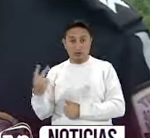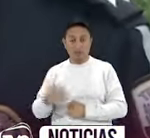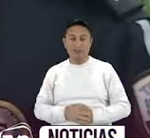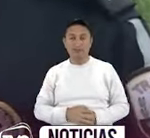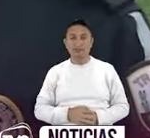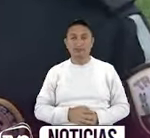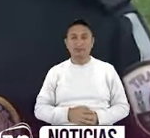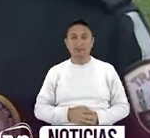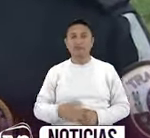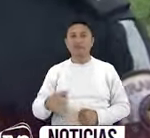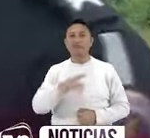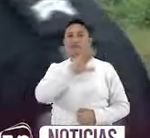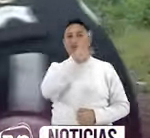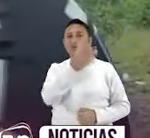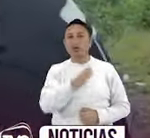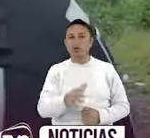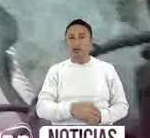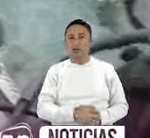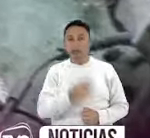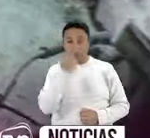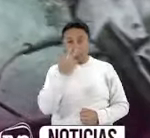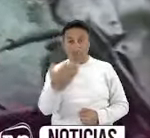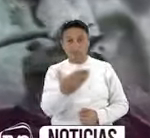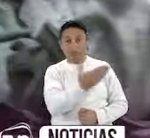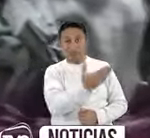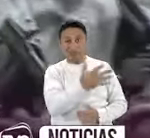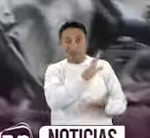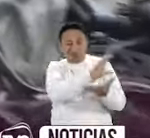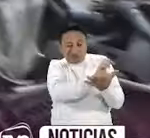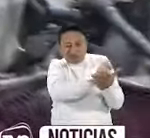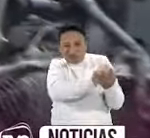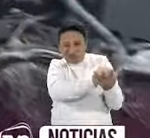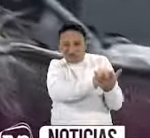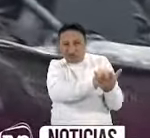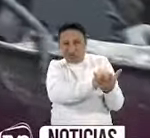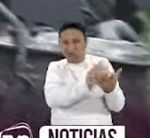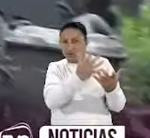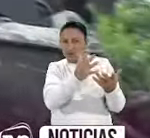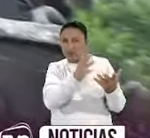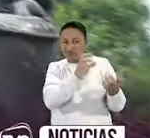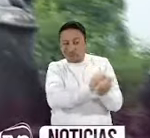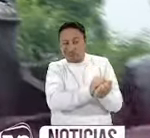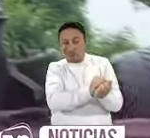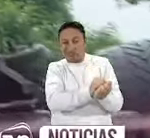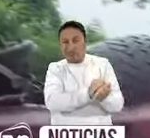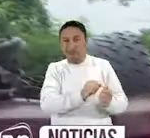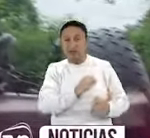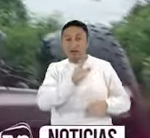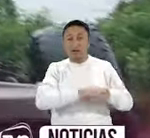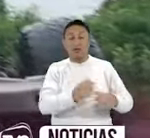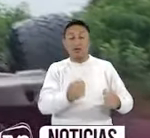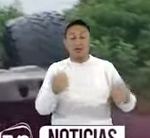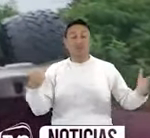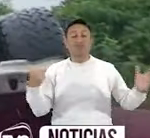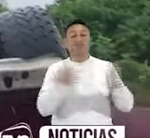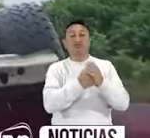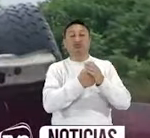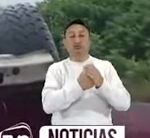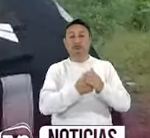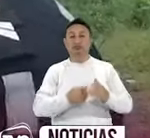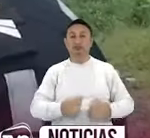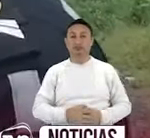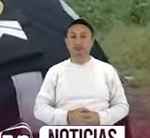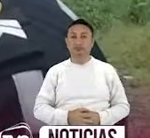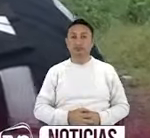camioneta? Bueno, como pueden observar, pues no, toda su parte frontal destruida por el impacto que fue, pues no, con la semicama